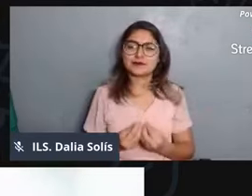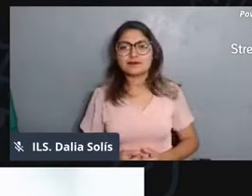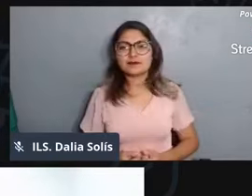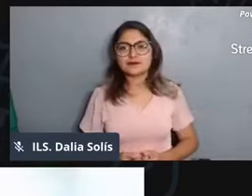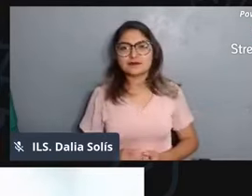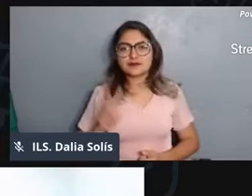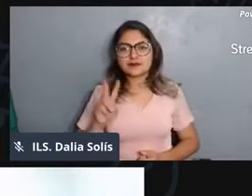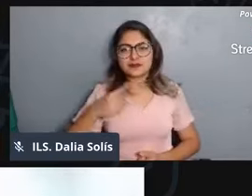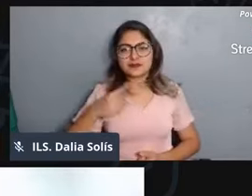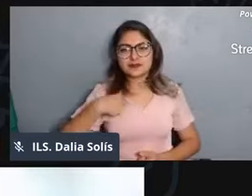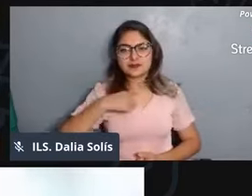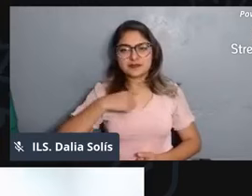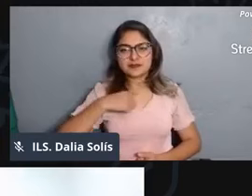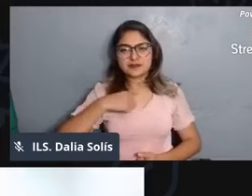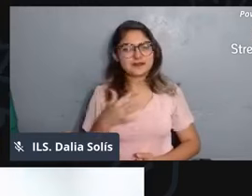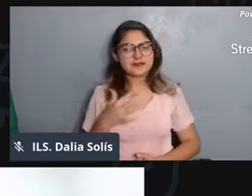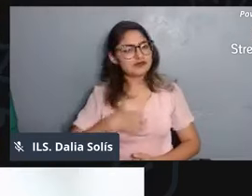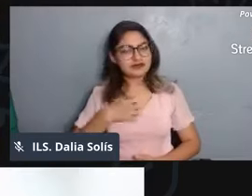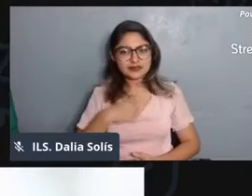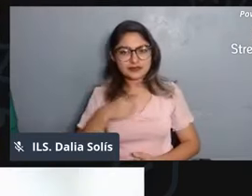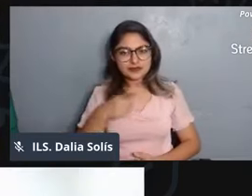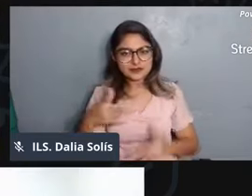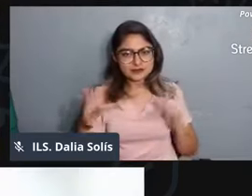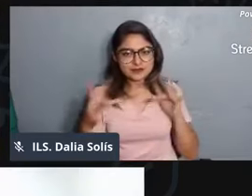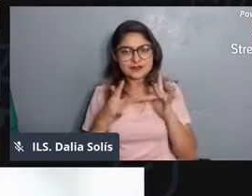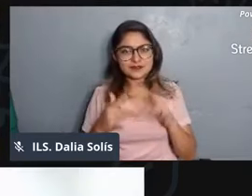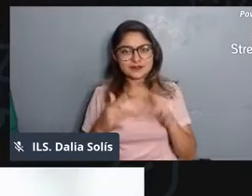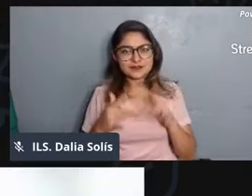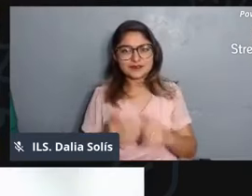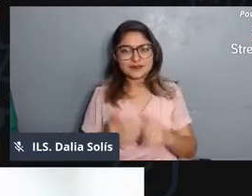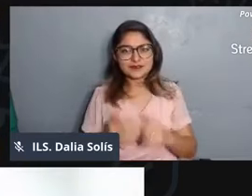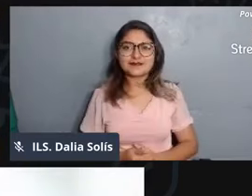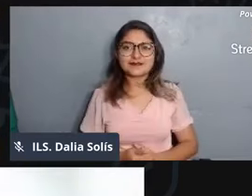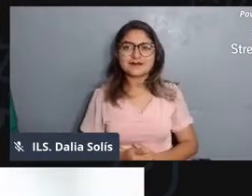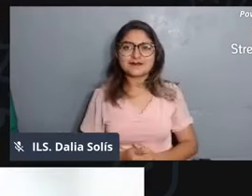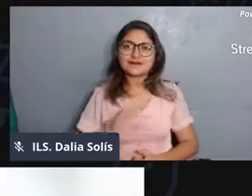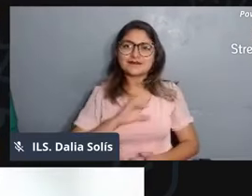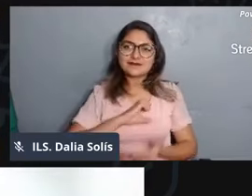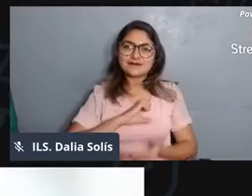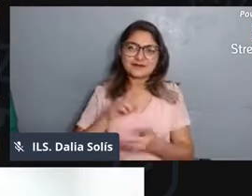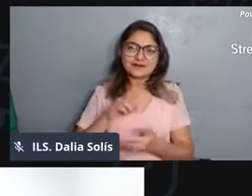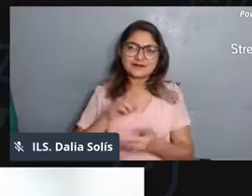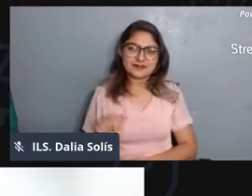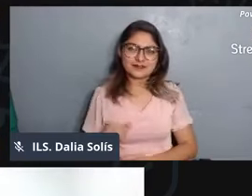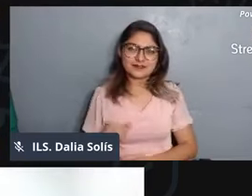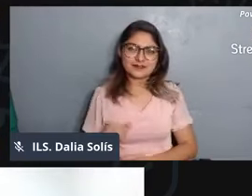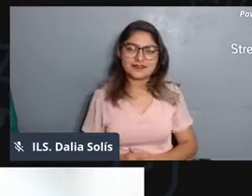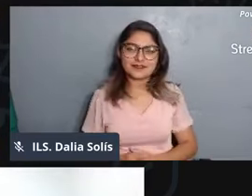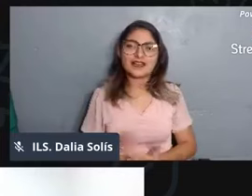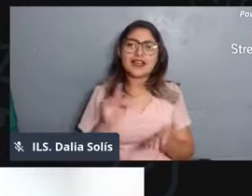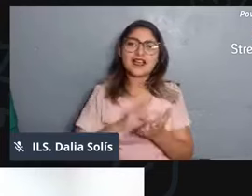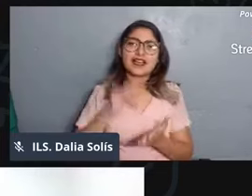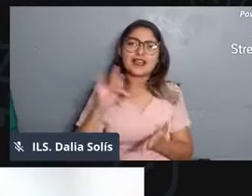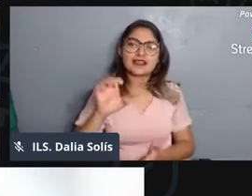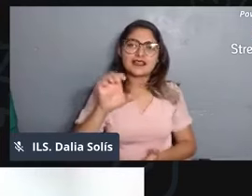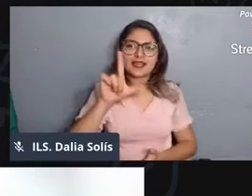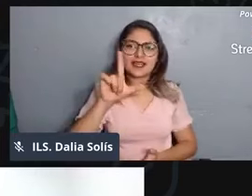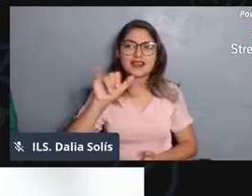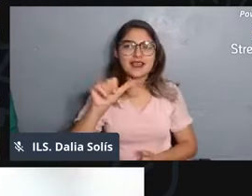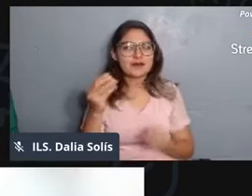gracias. Gracias, gracias, de verdad, como siempre, tu sencillez, tu simpatía. Y el tema de hoy, un